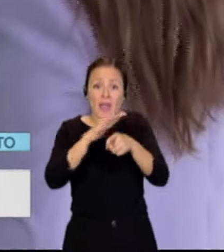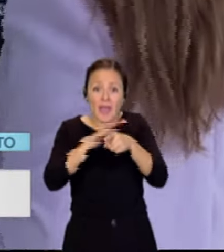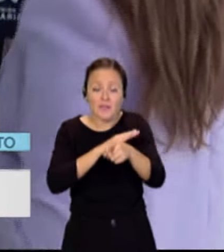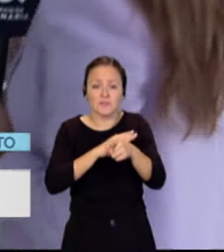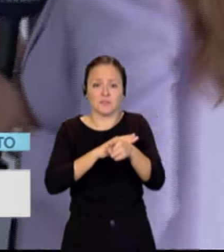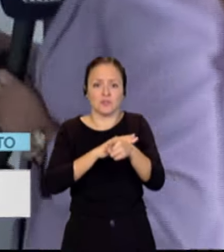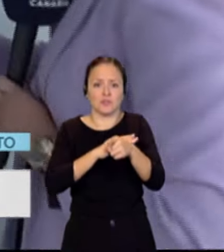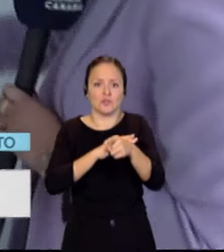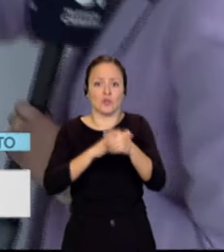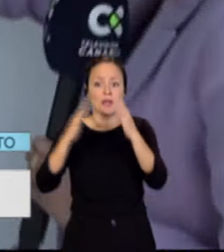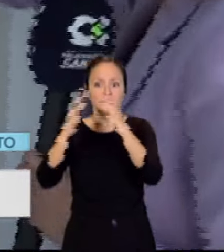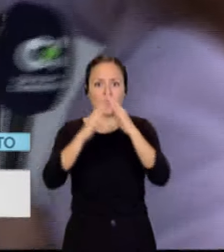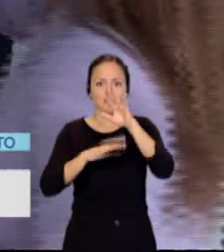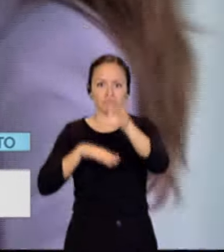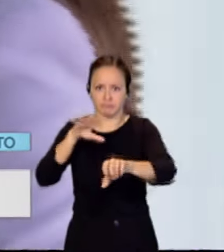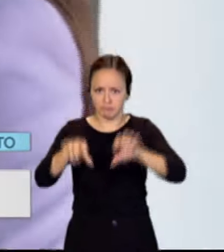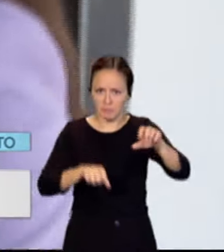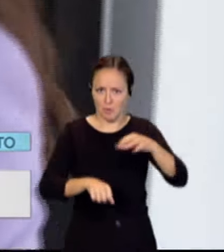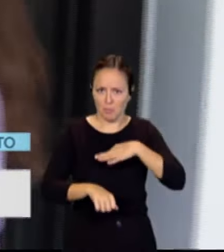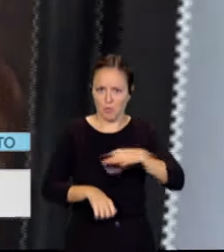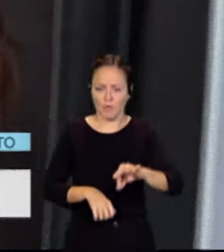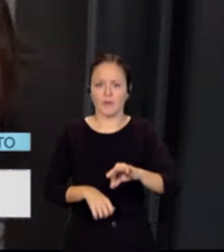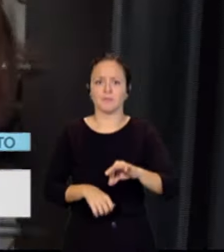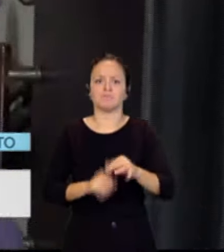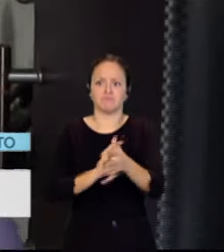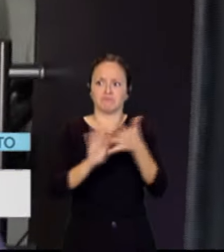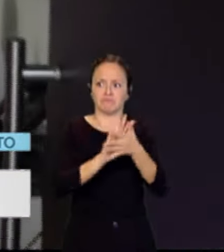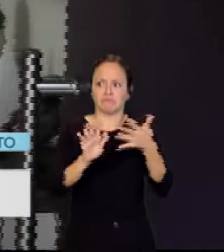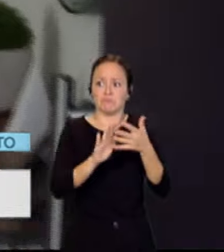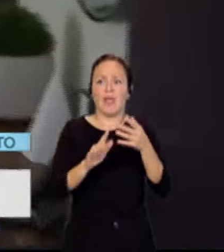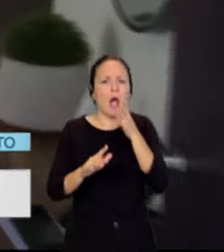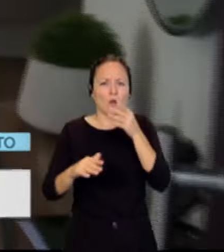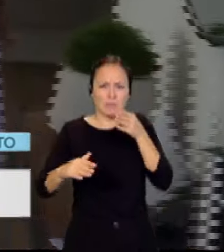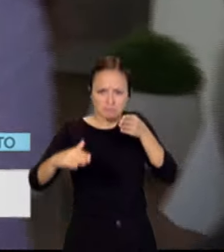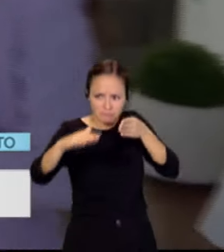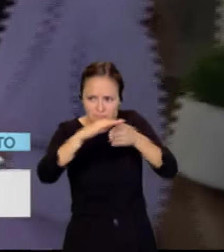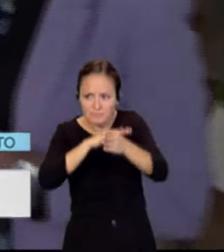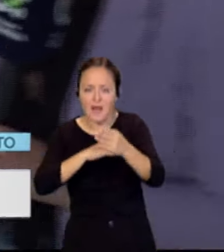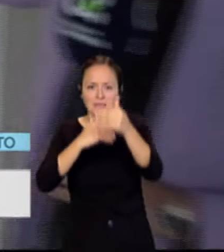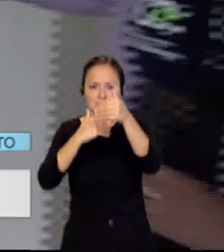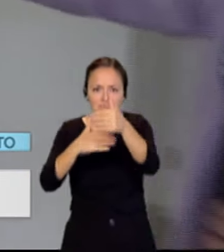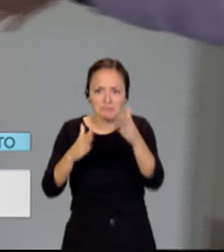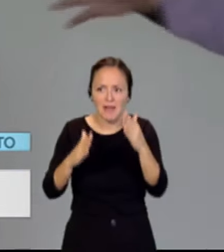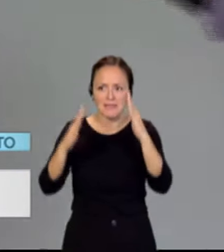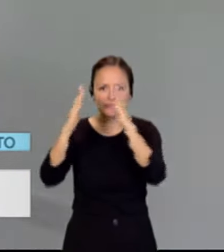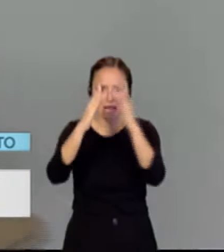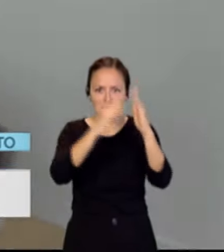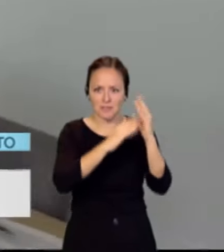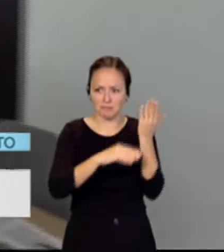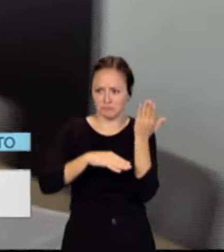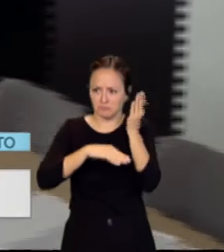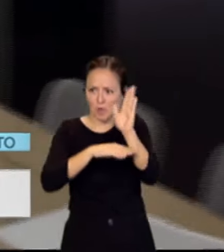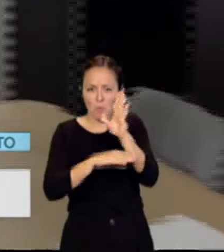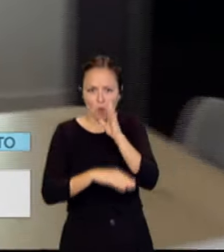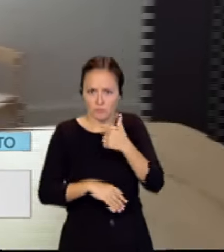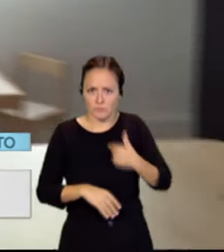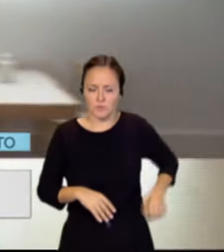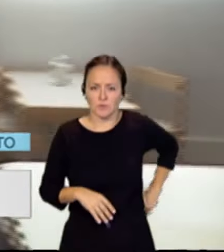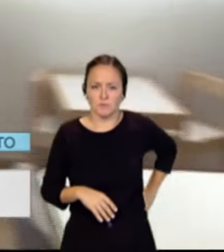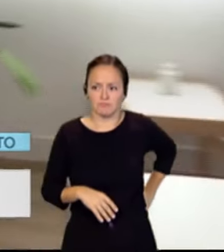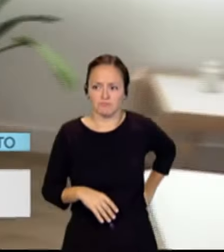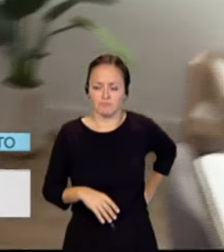de vivienda si les parece vamos a enseñarles también parte del interior de una de estas casas modulares porque les puedo asegurar que